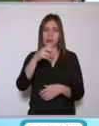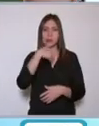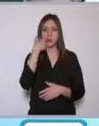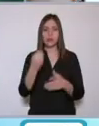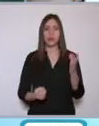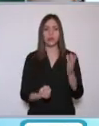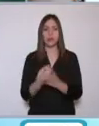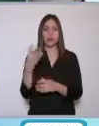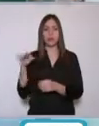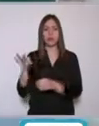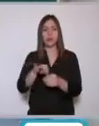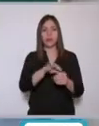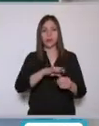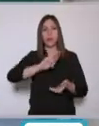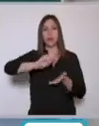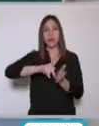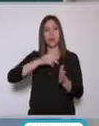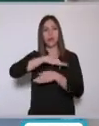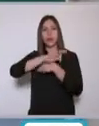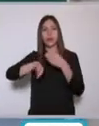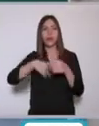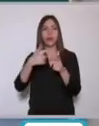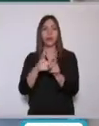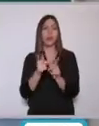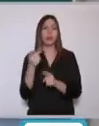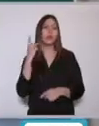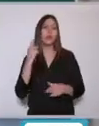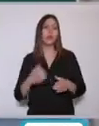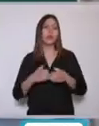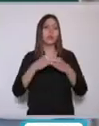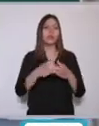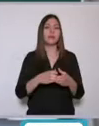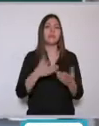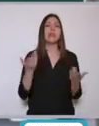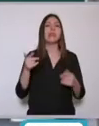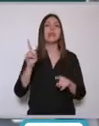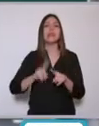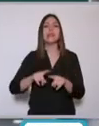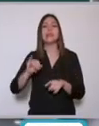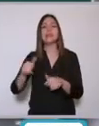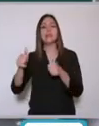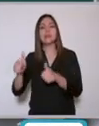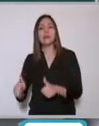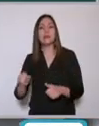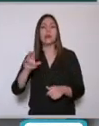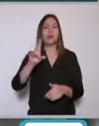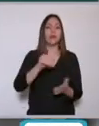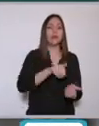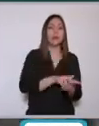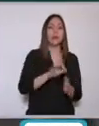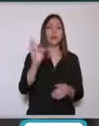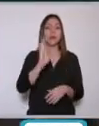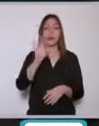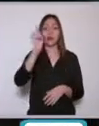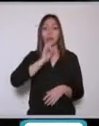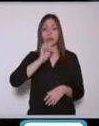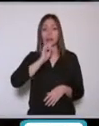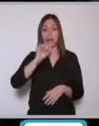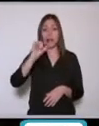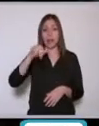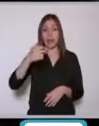que se convoquen nuevamente todos los partidos que participaron para ver quién queda y si logra Angela Merkel y